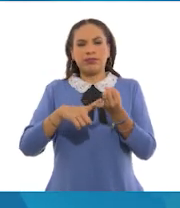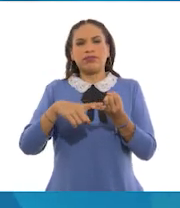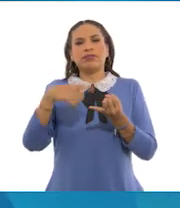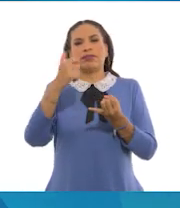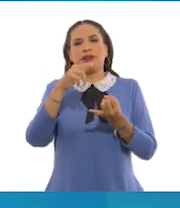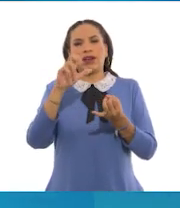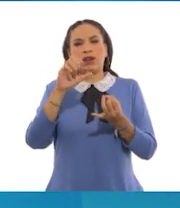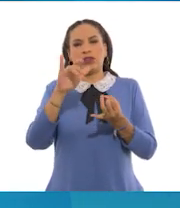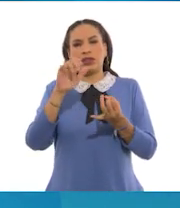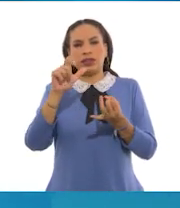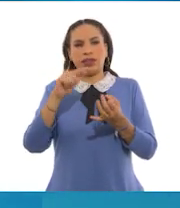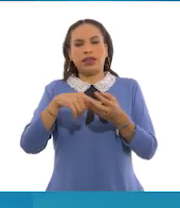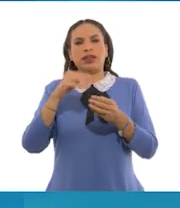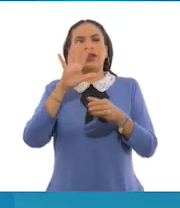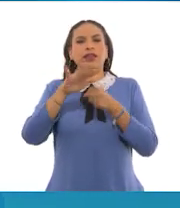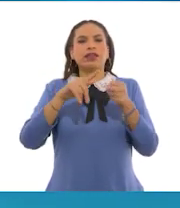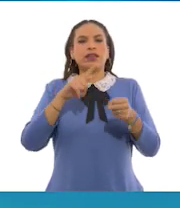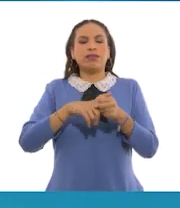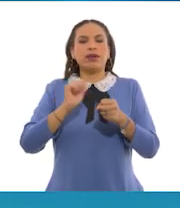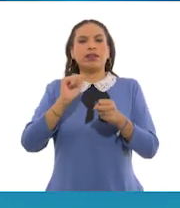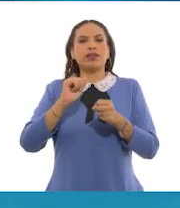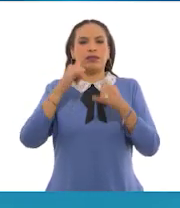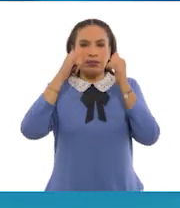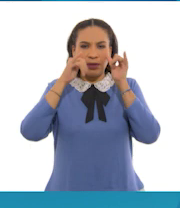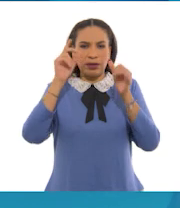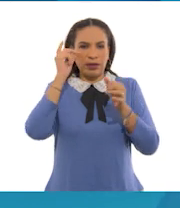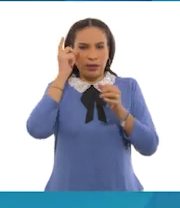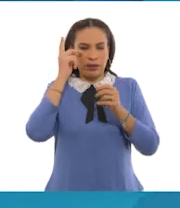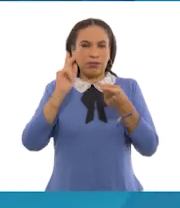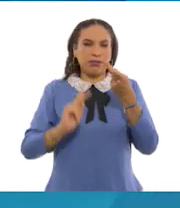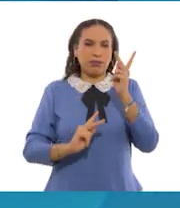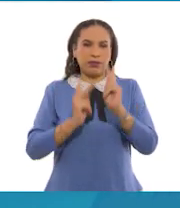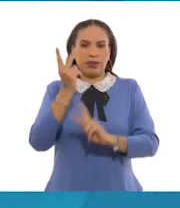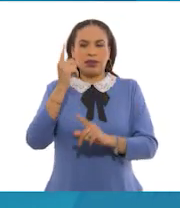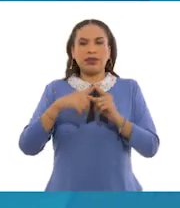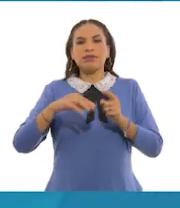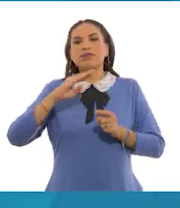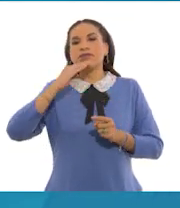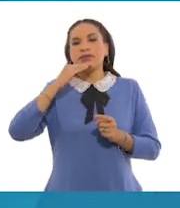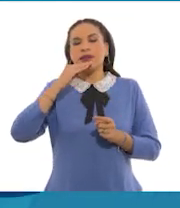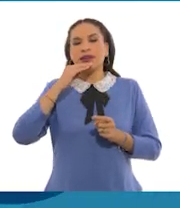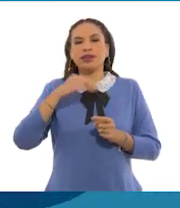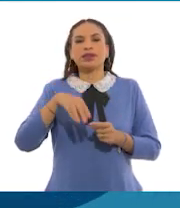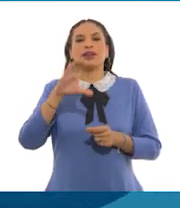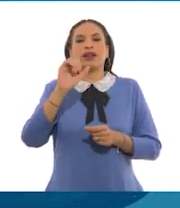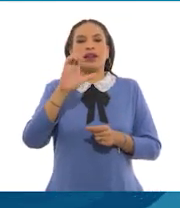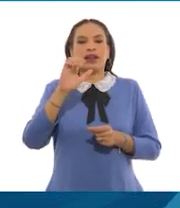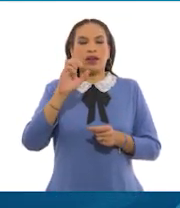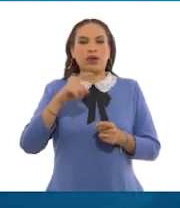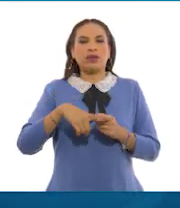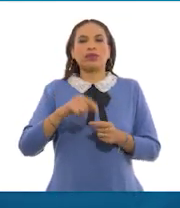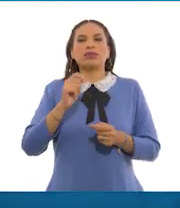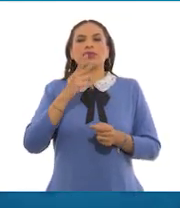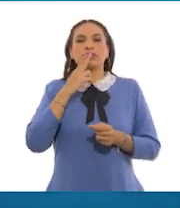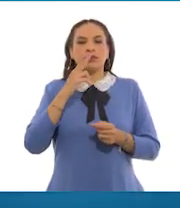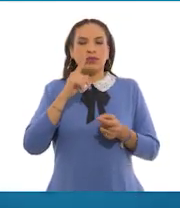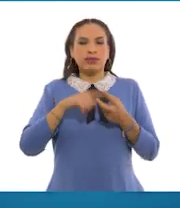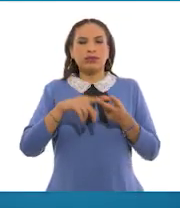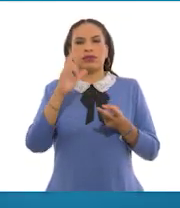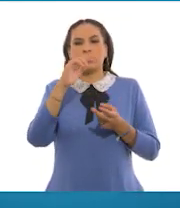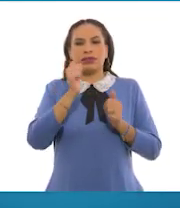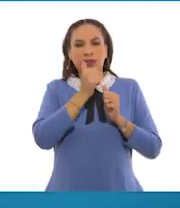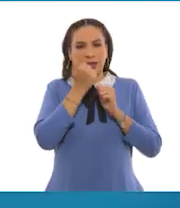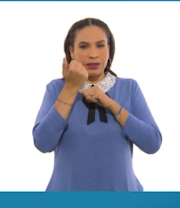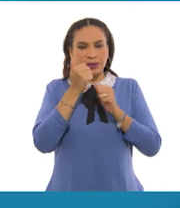cochinilla, animales como vacas y caballos, y plantas como el maíz, cacao, tabaco, caña de